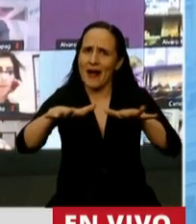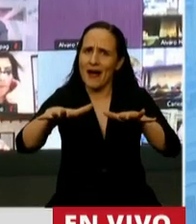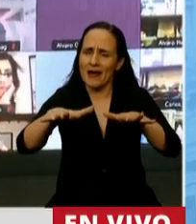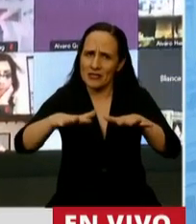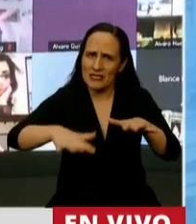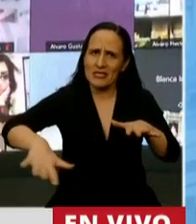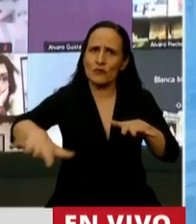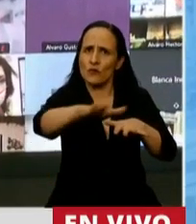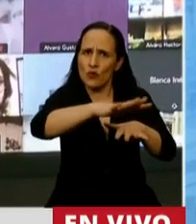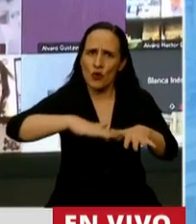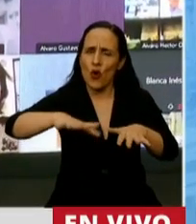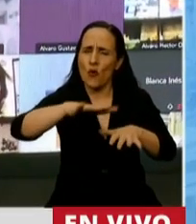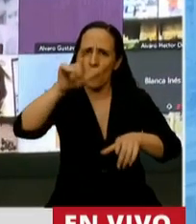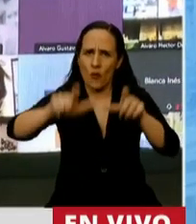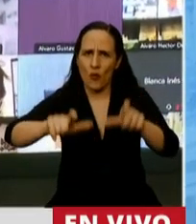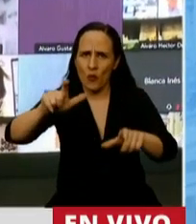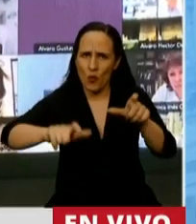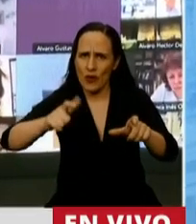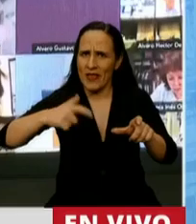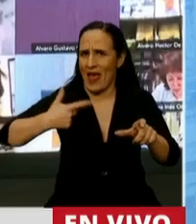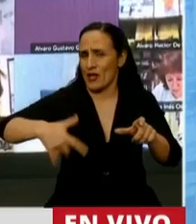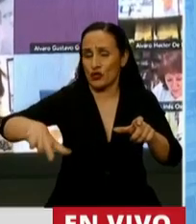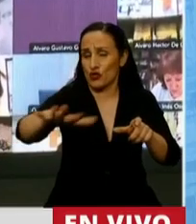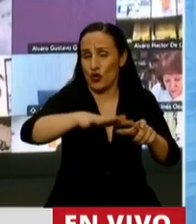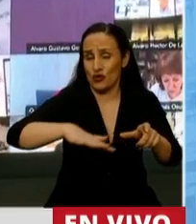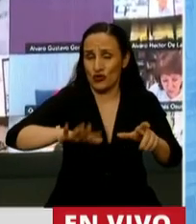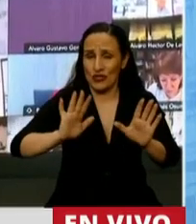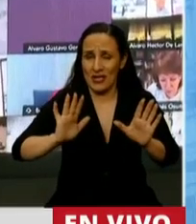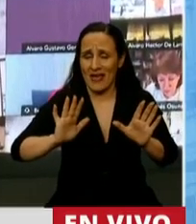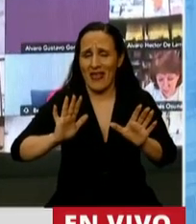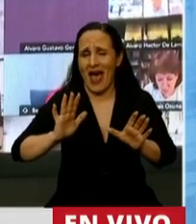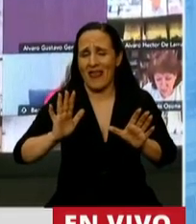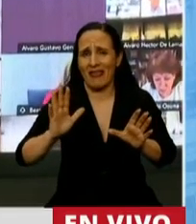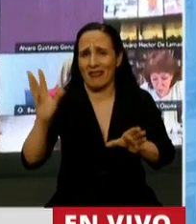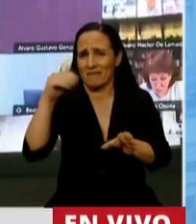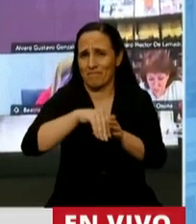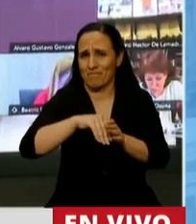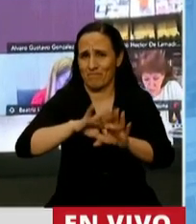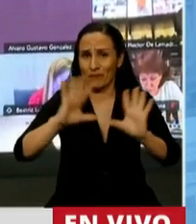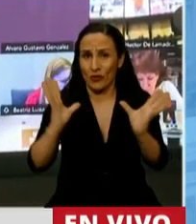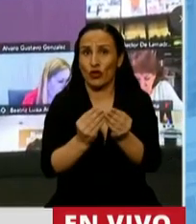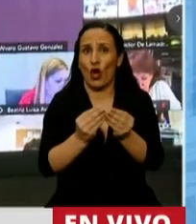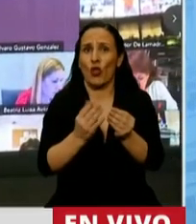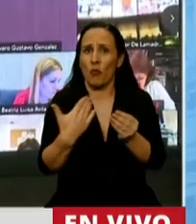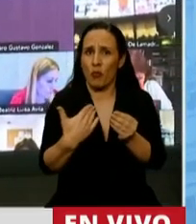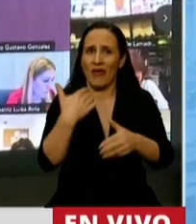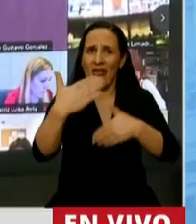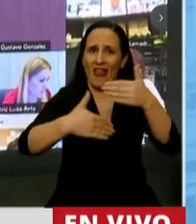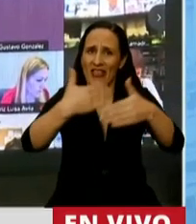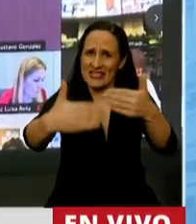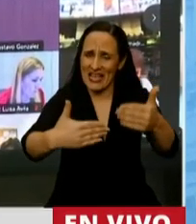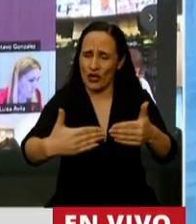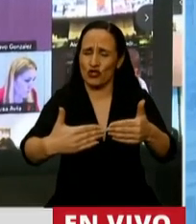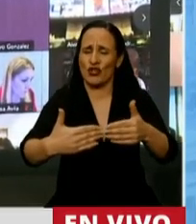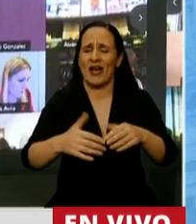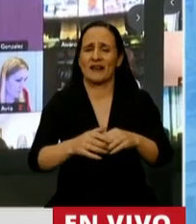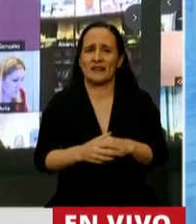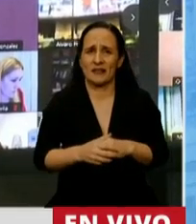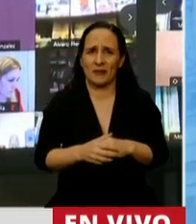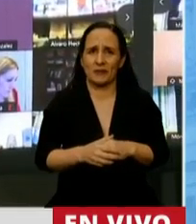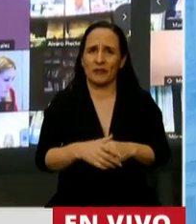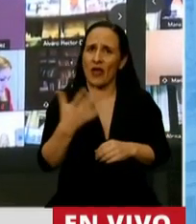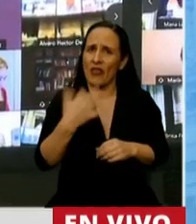propia política económica debe responder a lo que debe hacerse para lograr el bien común. Si realmente creemos